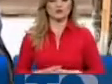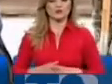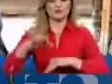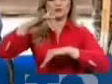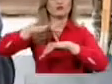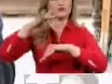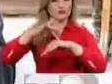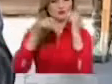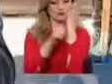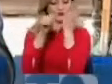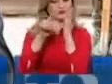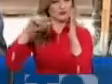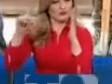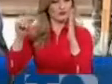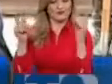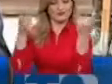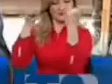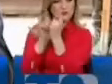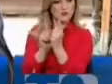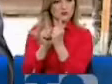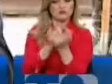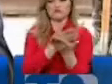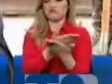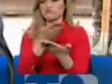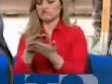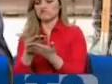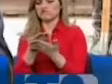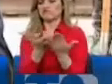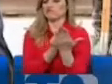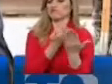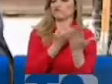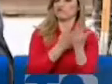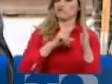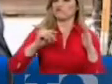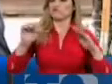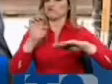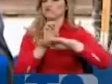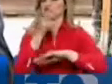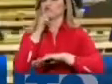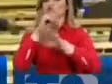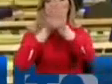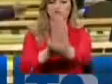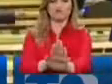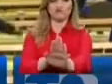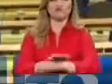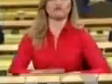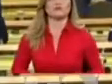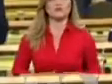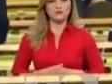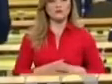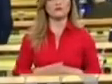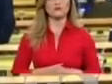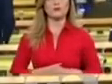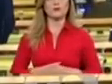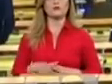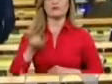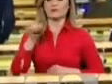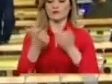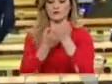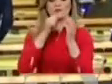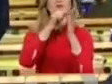dio como resultado una serie de opciones económicas y financieras que Ecuador respalda. De esta manera aspiran a impulsar